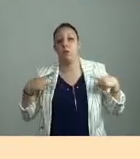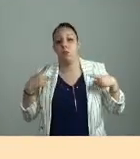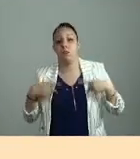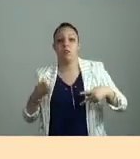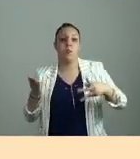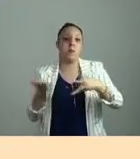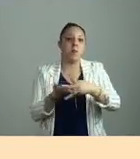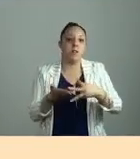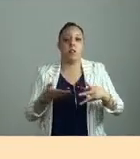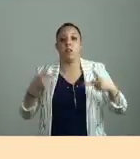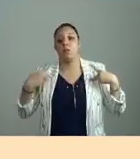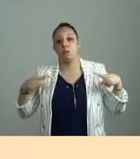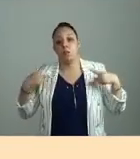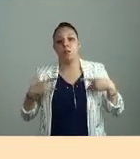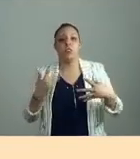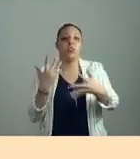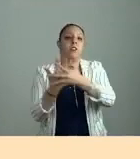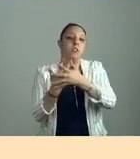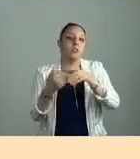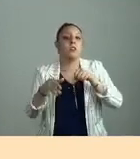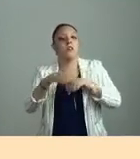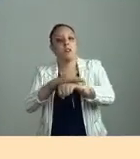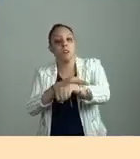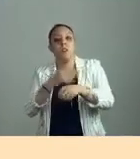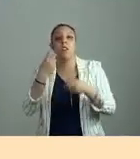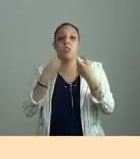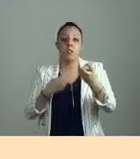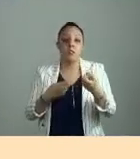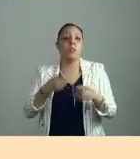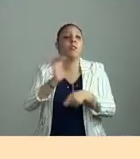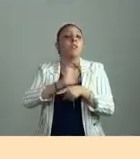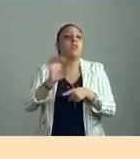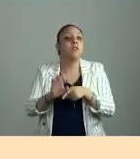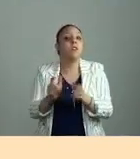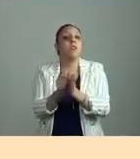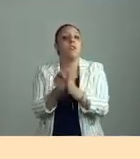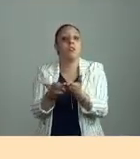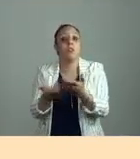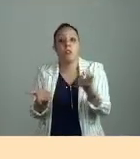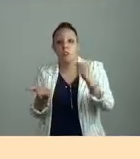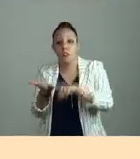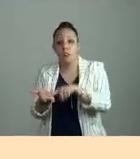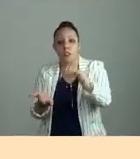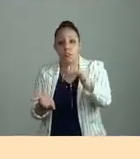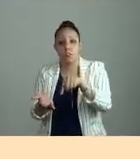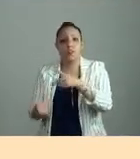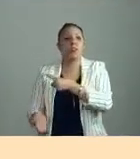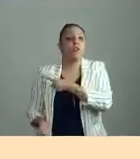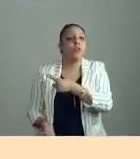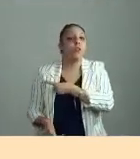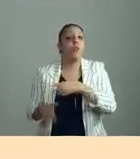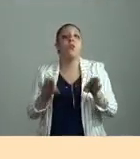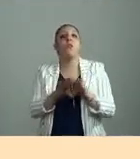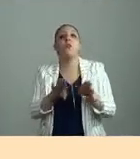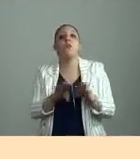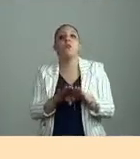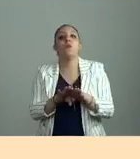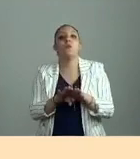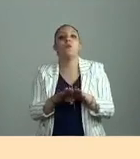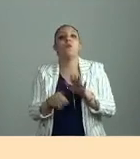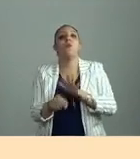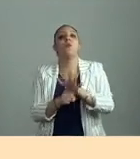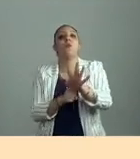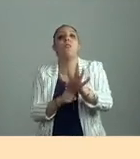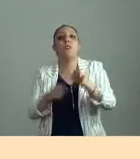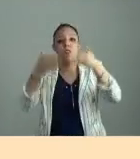no entonces el libro me da y construir la historia de una forma diferente a desear de la